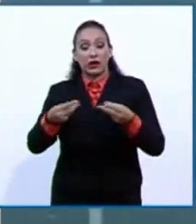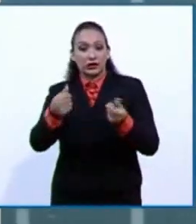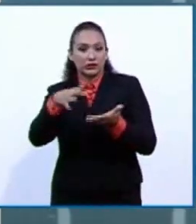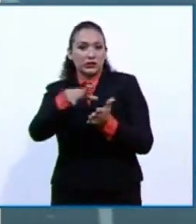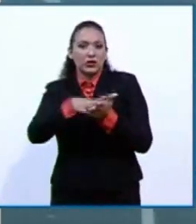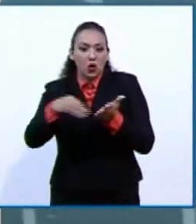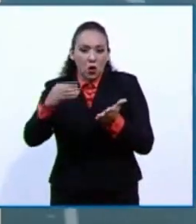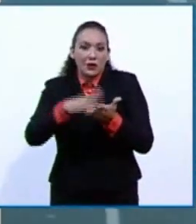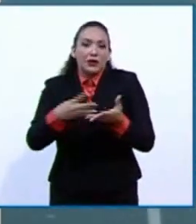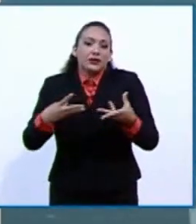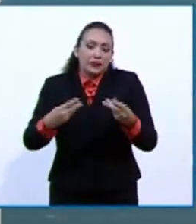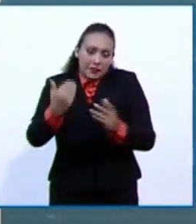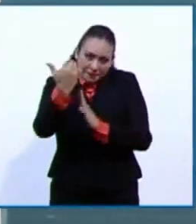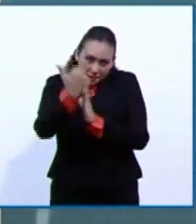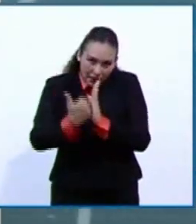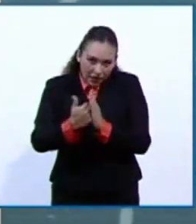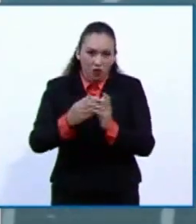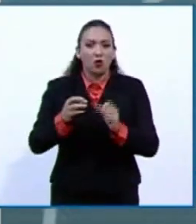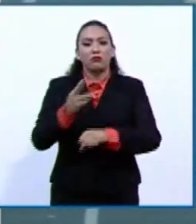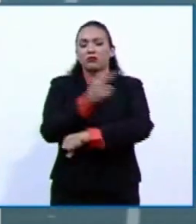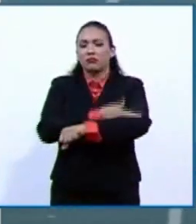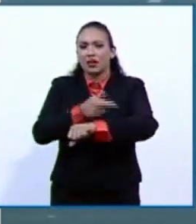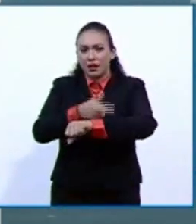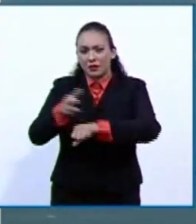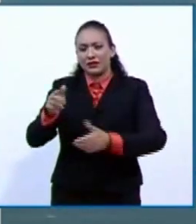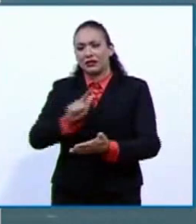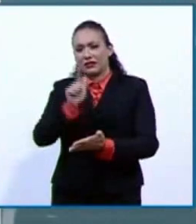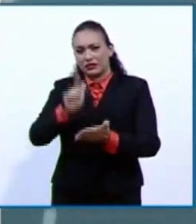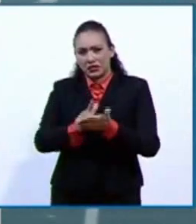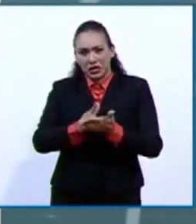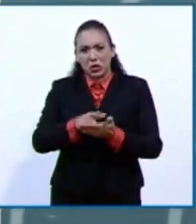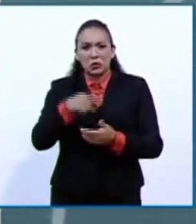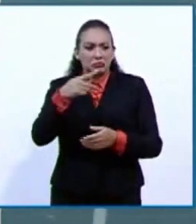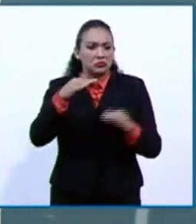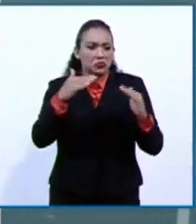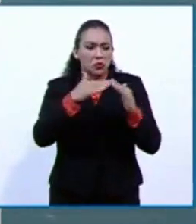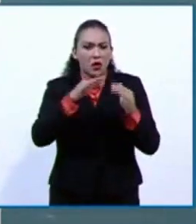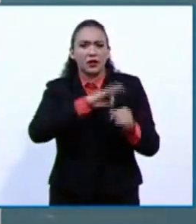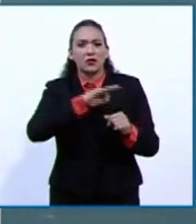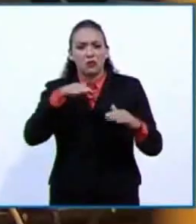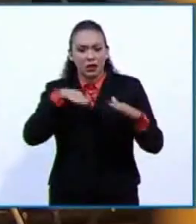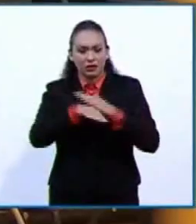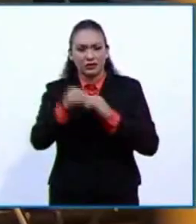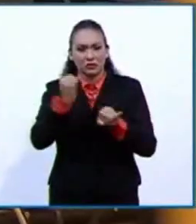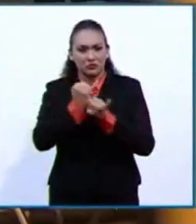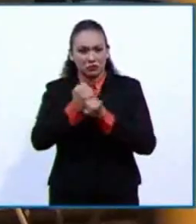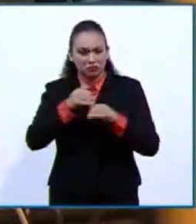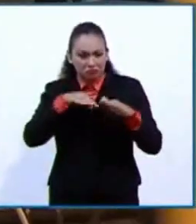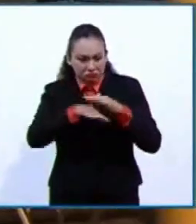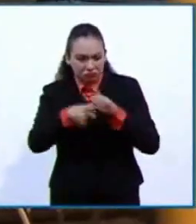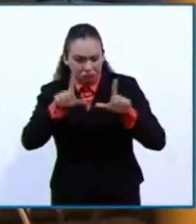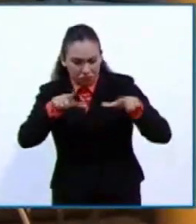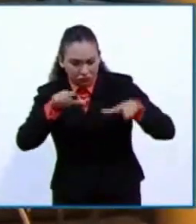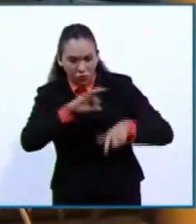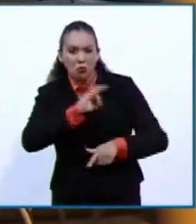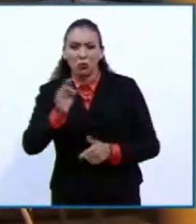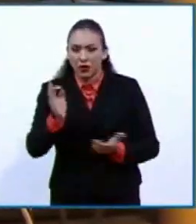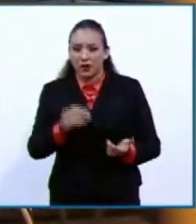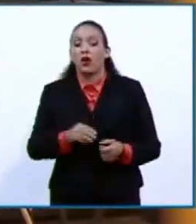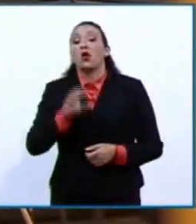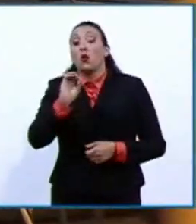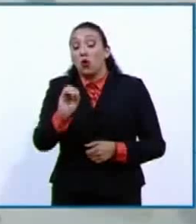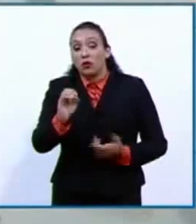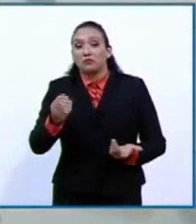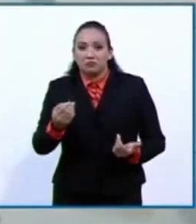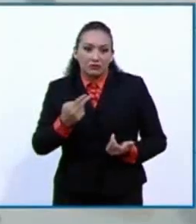físicos, facilitar la participación en procedimientos legales desde cualquier ubicación con acceso a Internet, así como contar con una